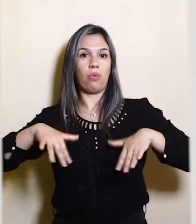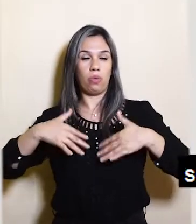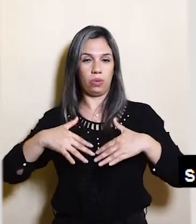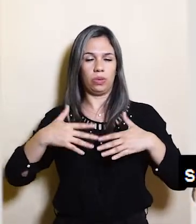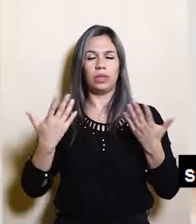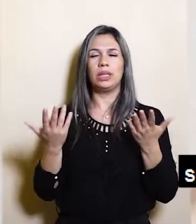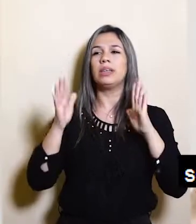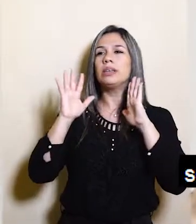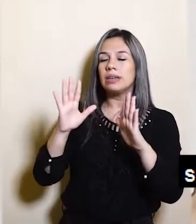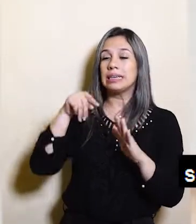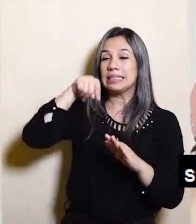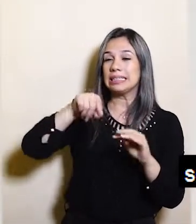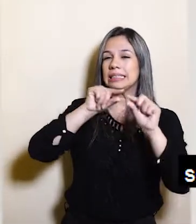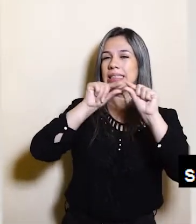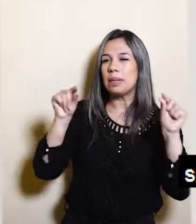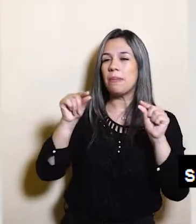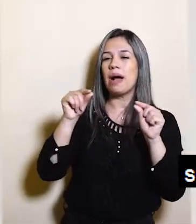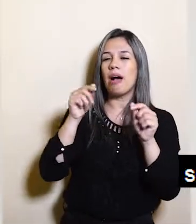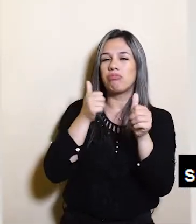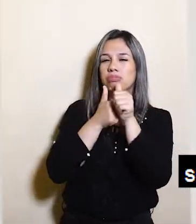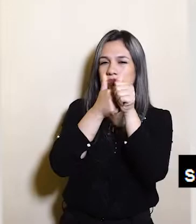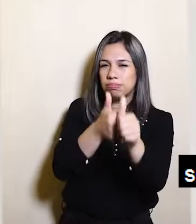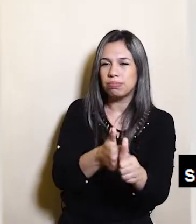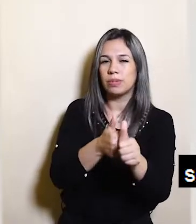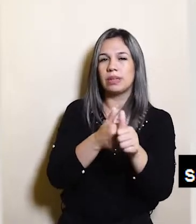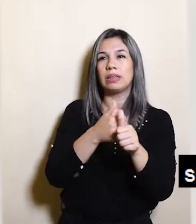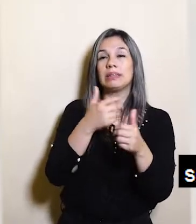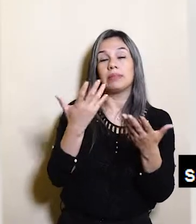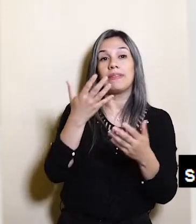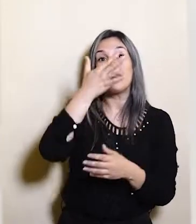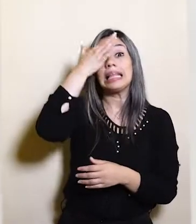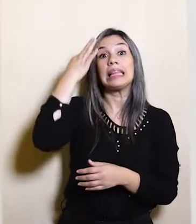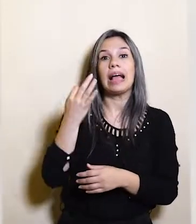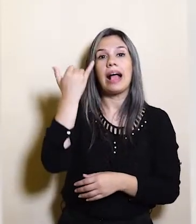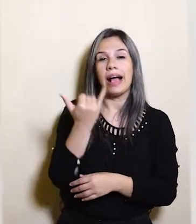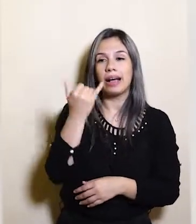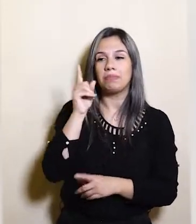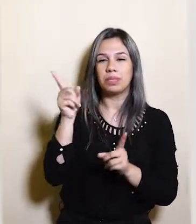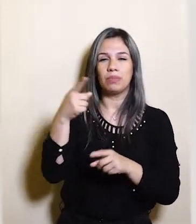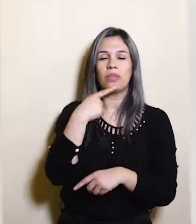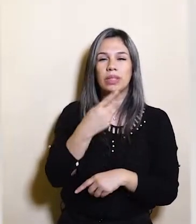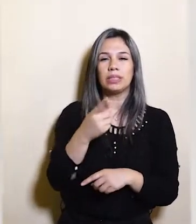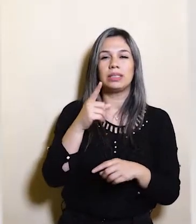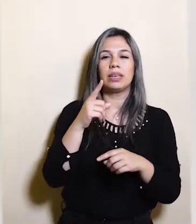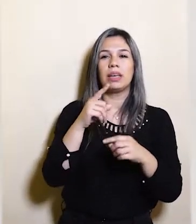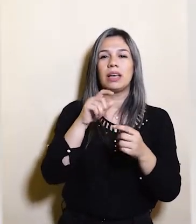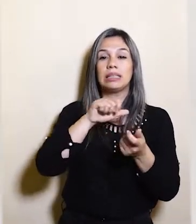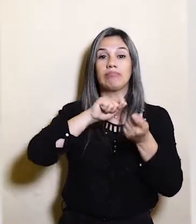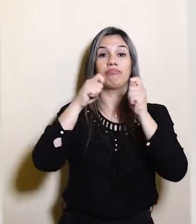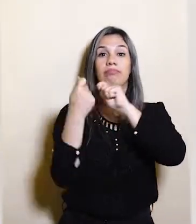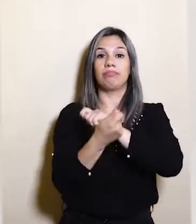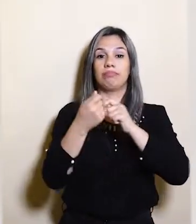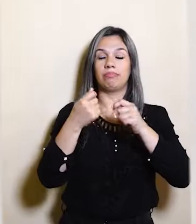manera, teniendo esta contención, si existiera realmente esta contención y esto que vos decís, esta reparación